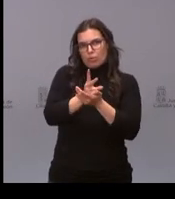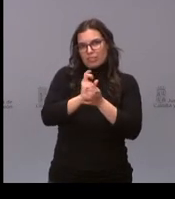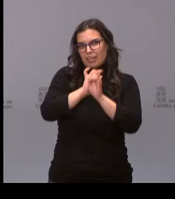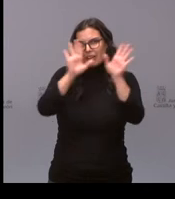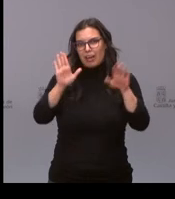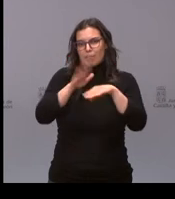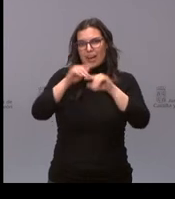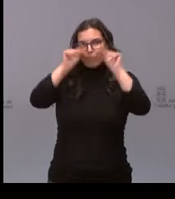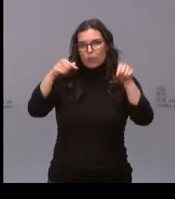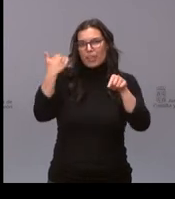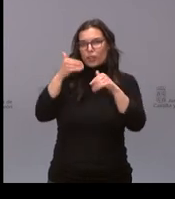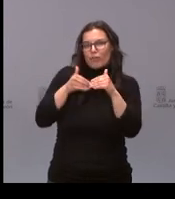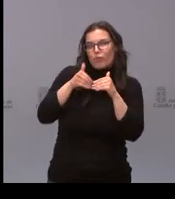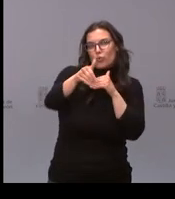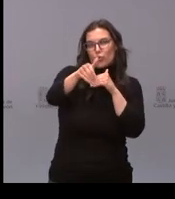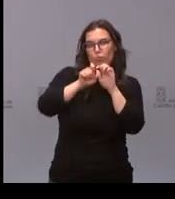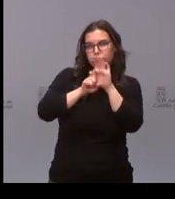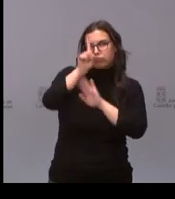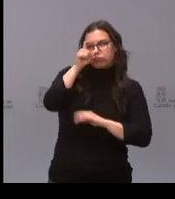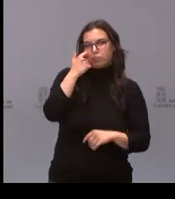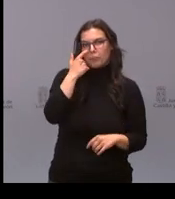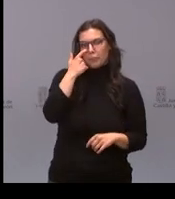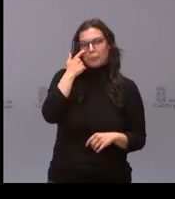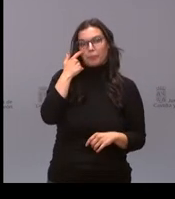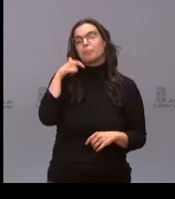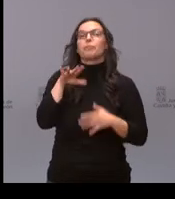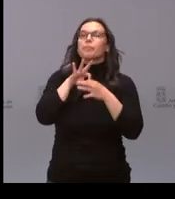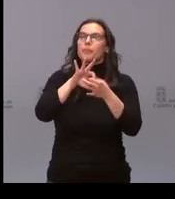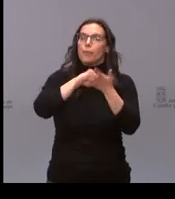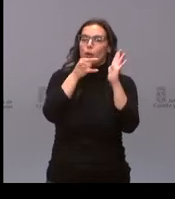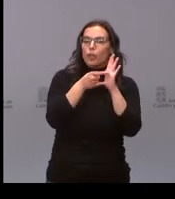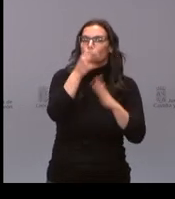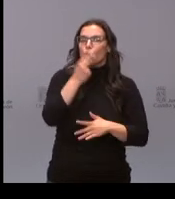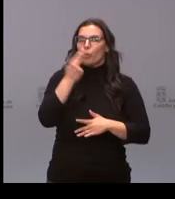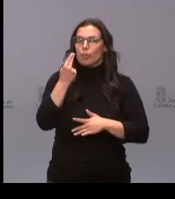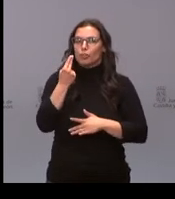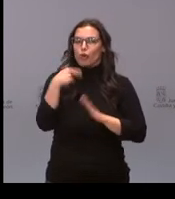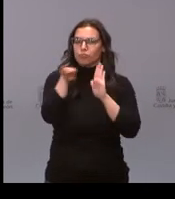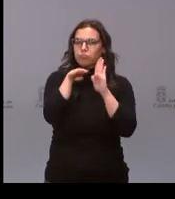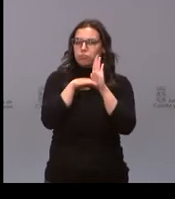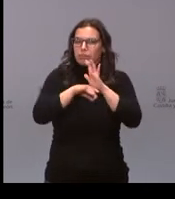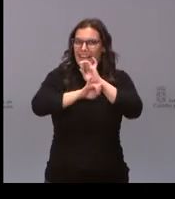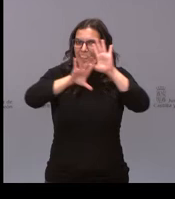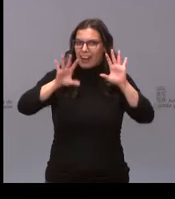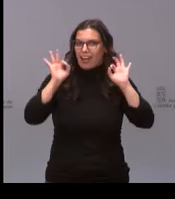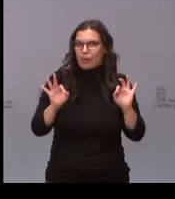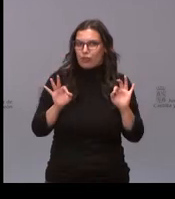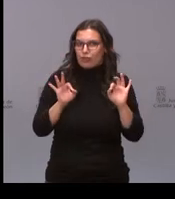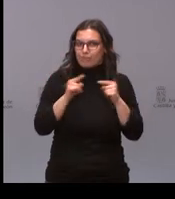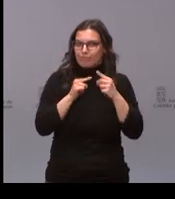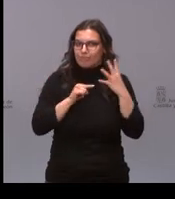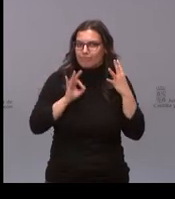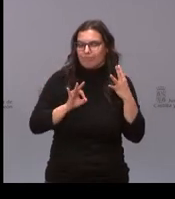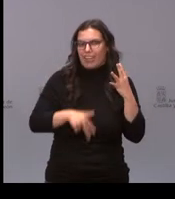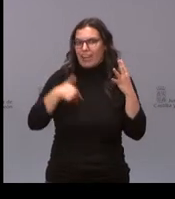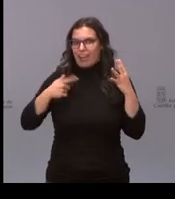Soria. Esta es una apuesta clara con proyectos y compromisos concretos, con una colaboración de la Junta